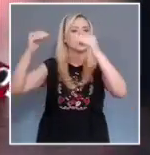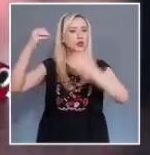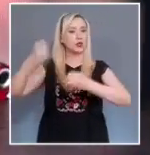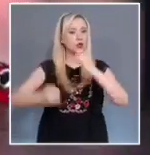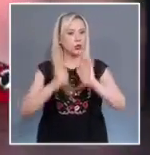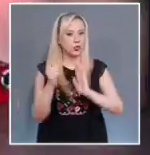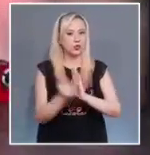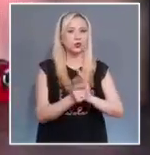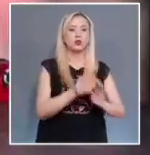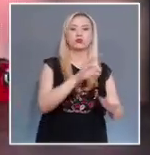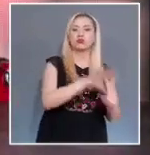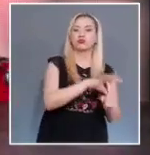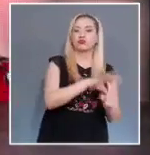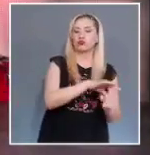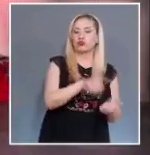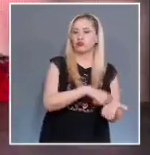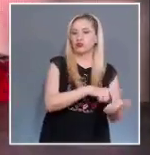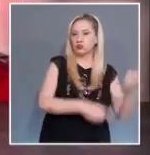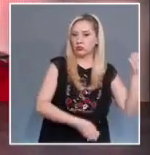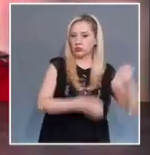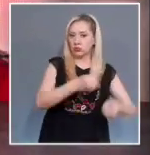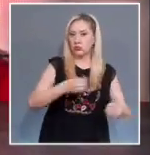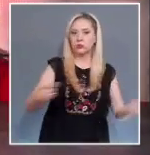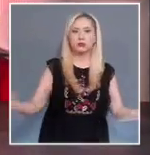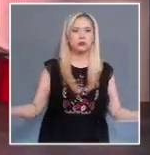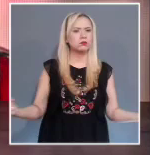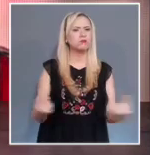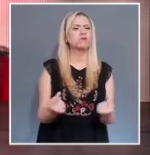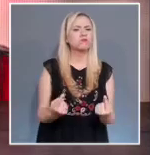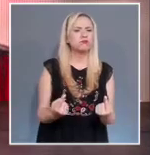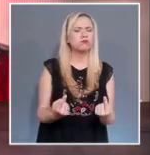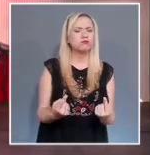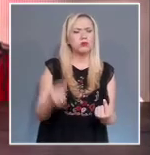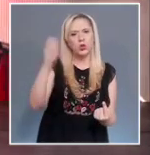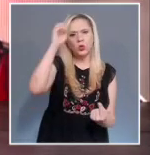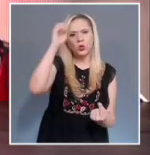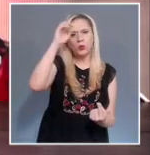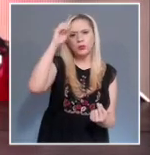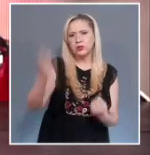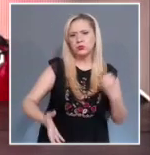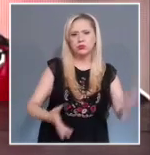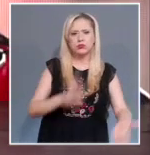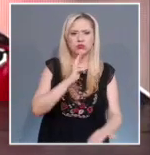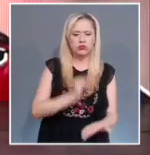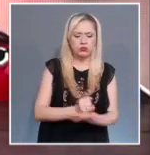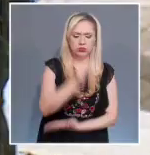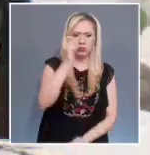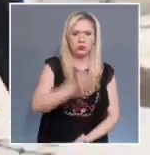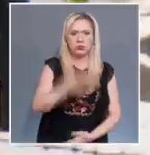establecido diversos criterios que protegen los derechos de pueblos y comunidades indígenas.